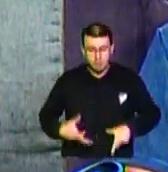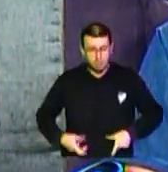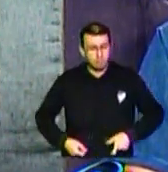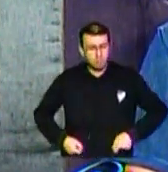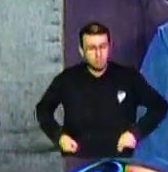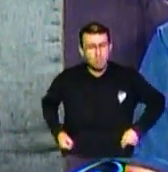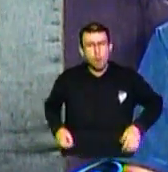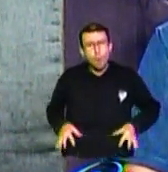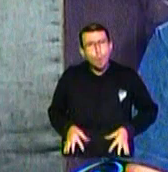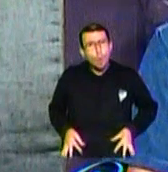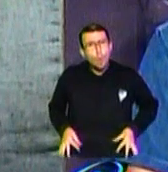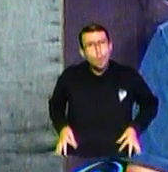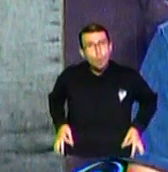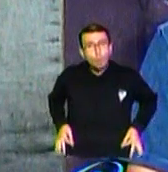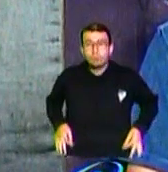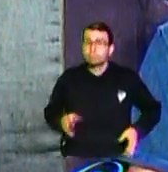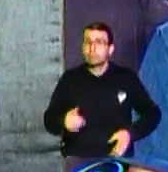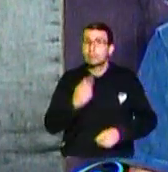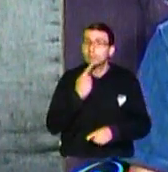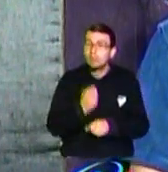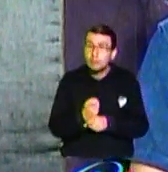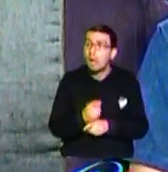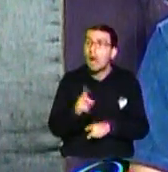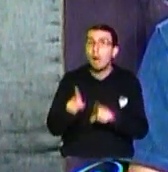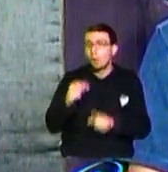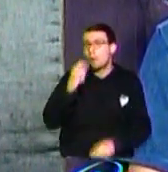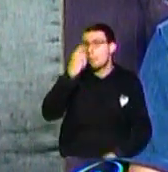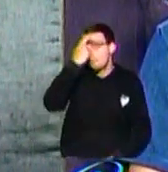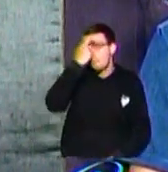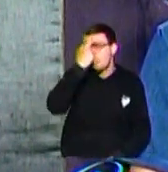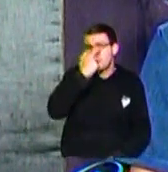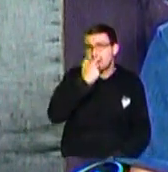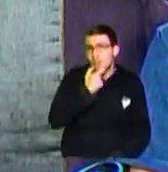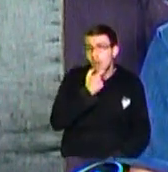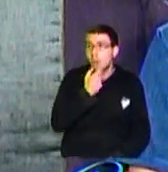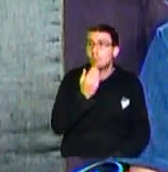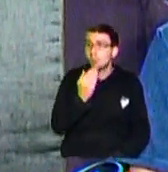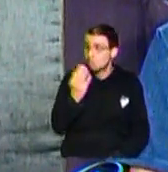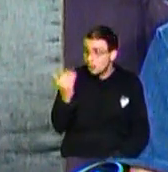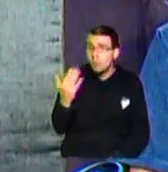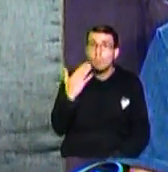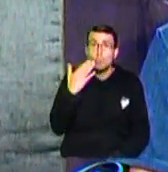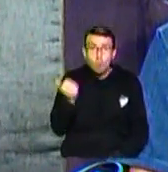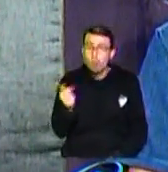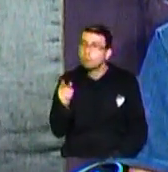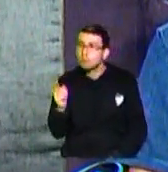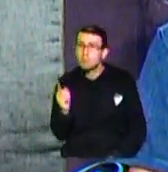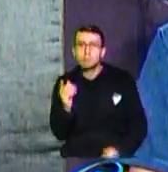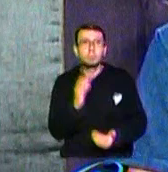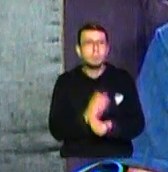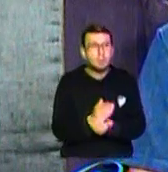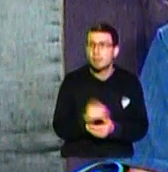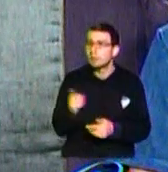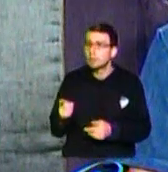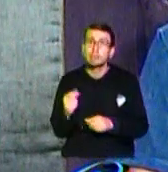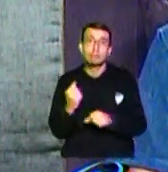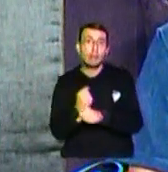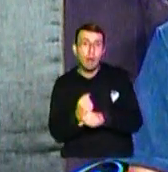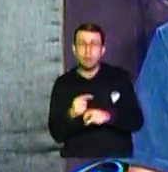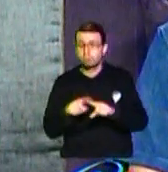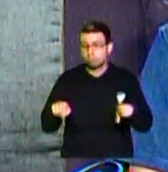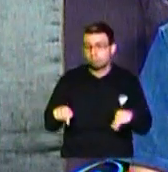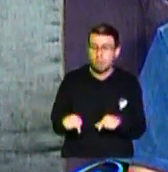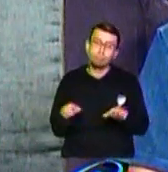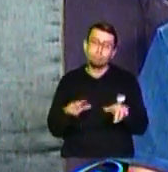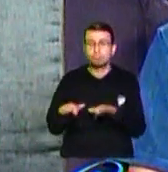antifisiológico. Los protectores, obviamente la mujer para su desempeño social, para estar en su oficina, en sus trabajos,